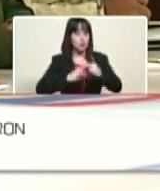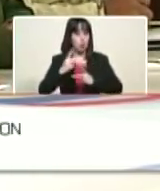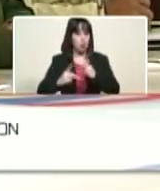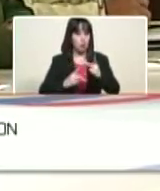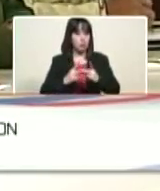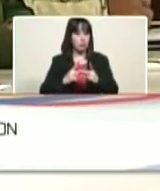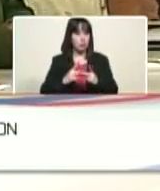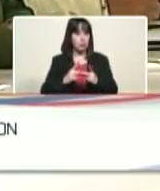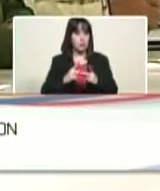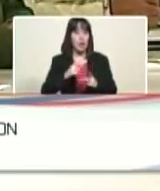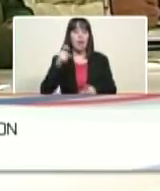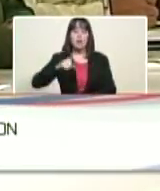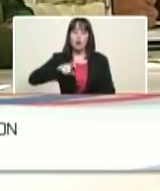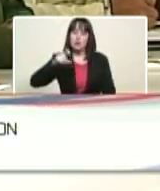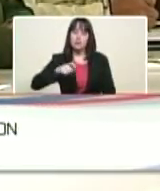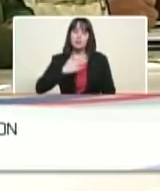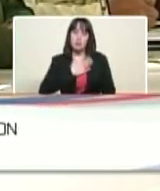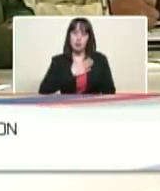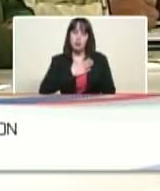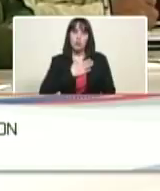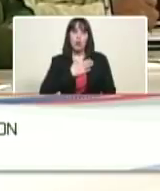Ahí necesito el compromiso